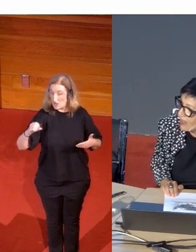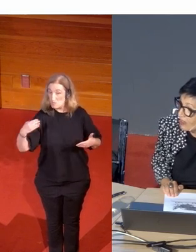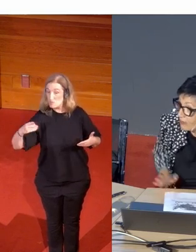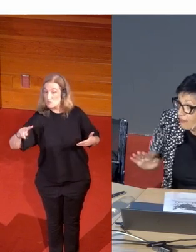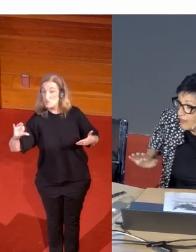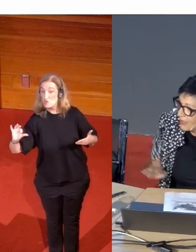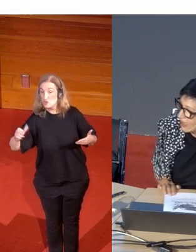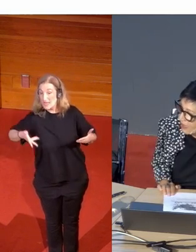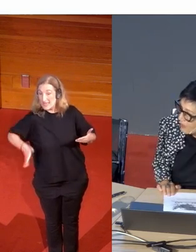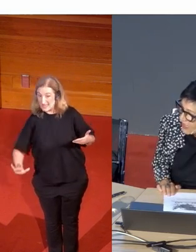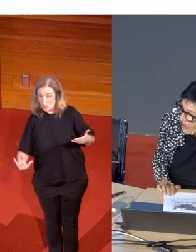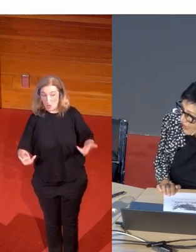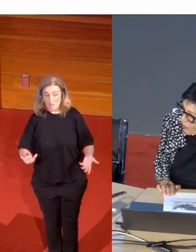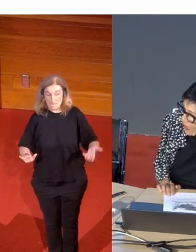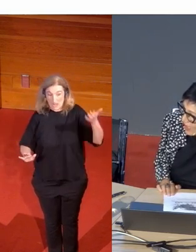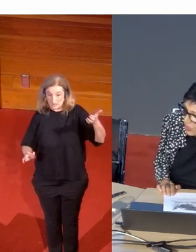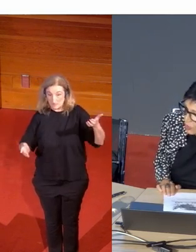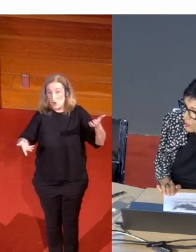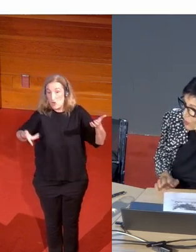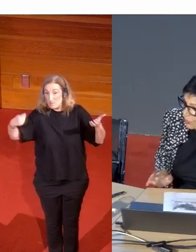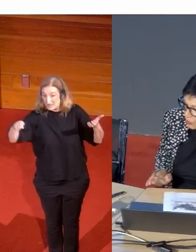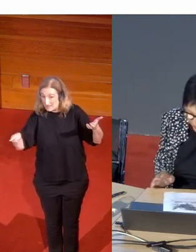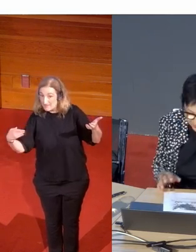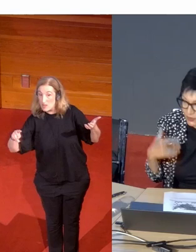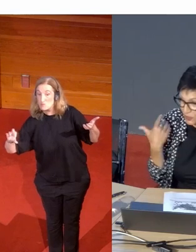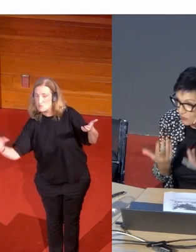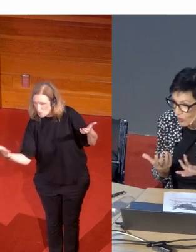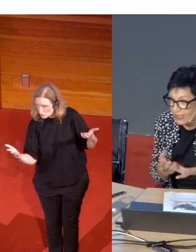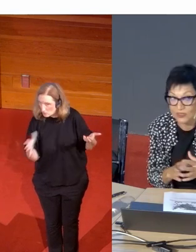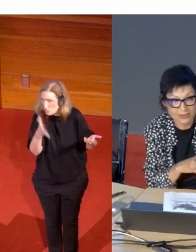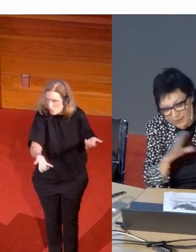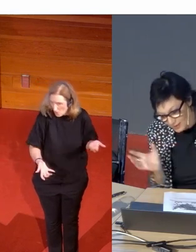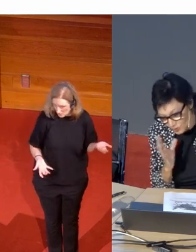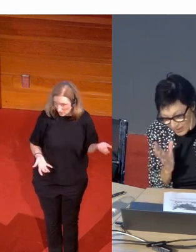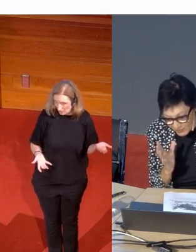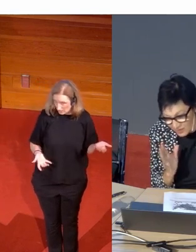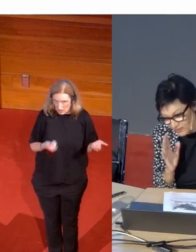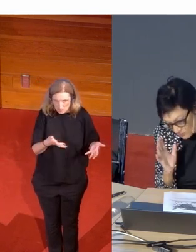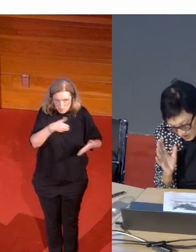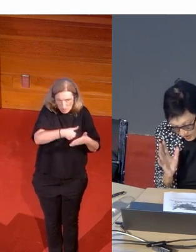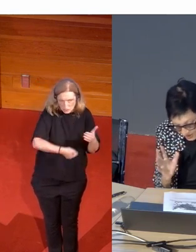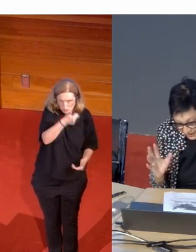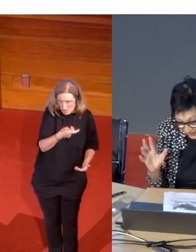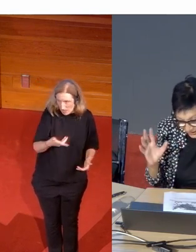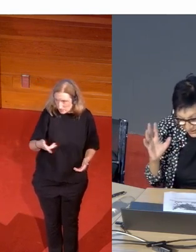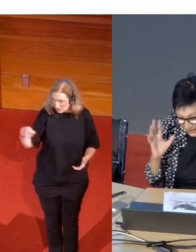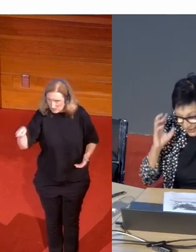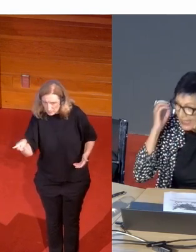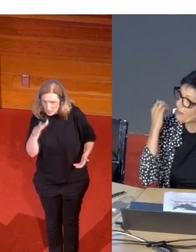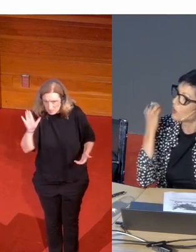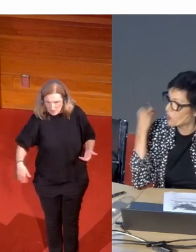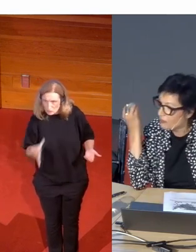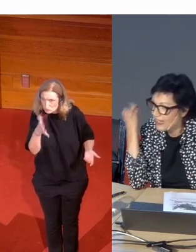Bush hijo y el presidente fue George Bush con lo cual Entonces por qué Entonces el tutorial va a ser contar un